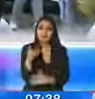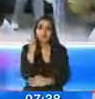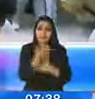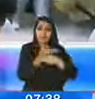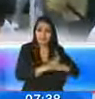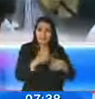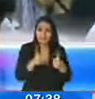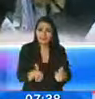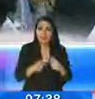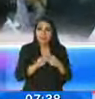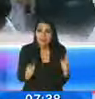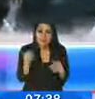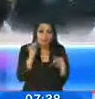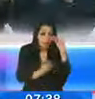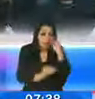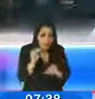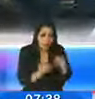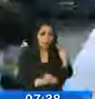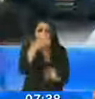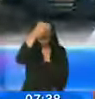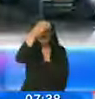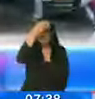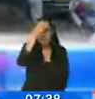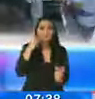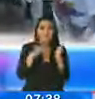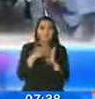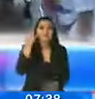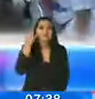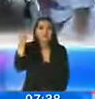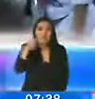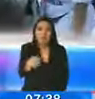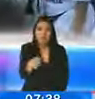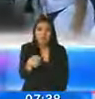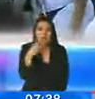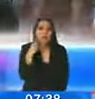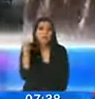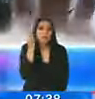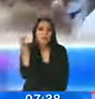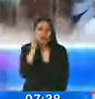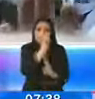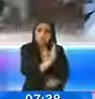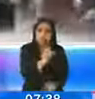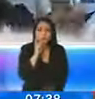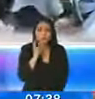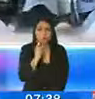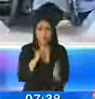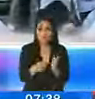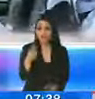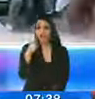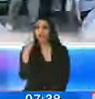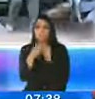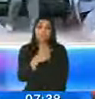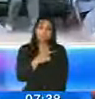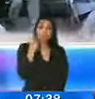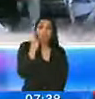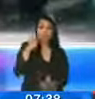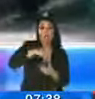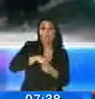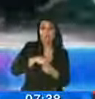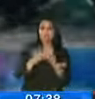se metan conceptos como esa ideología de género, que quiere decir que si un hombre se siente mujer, en realidad es